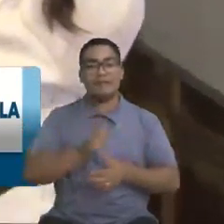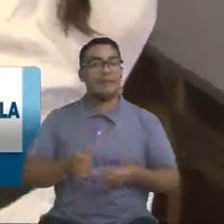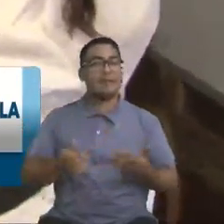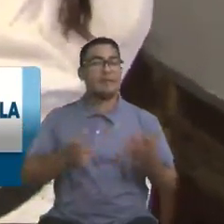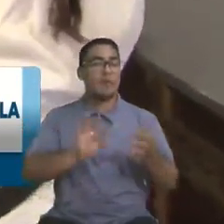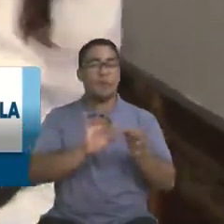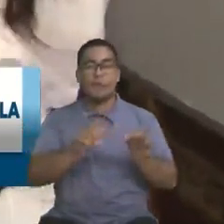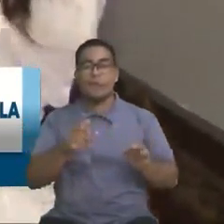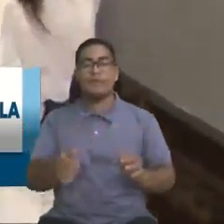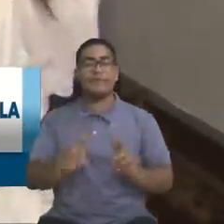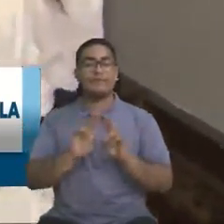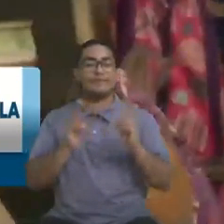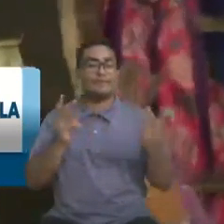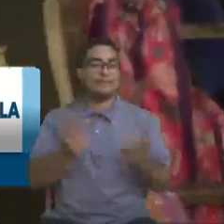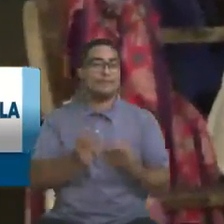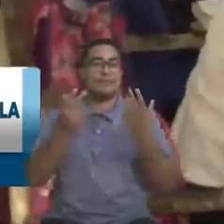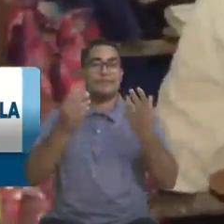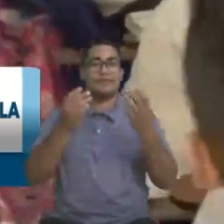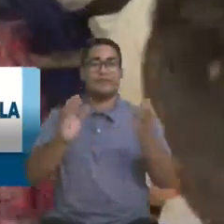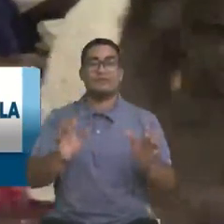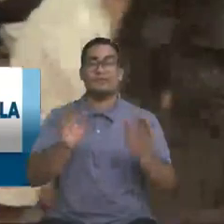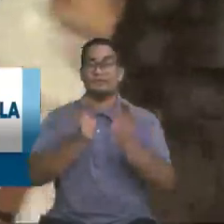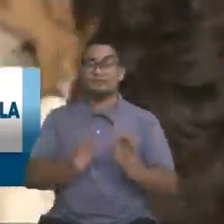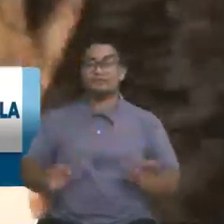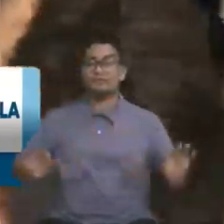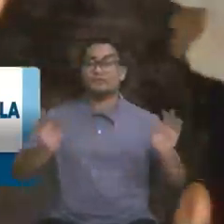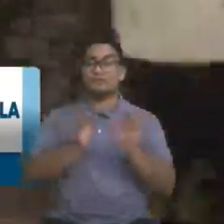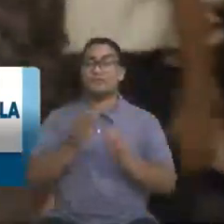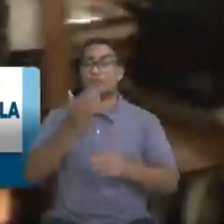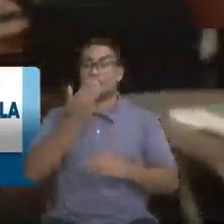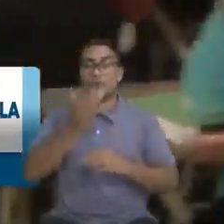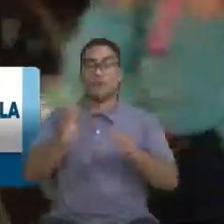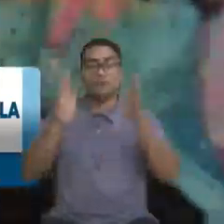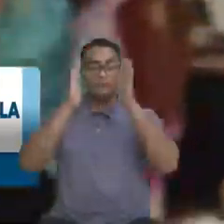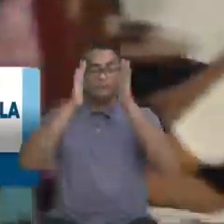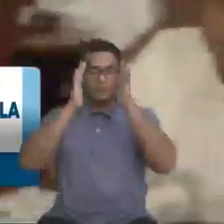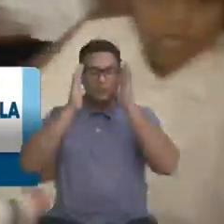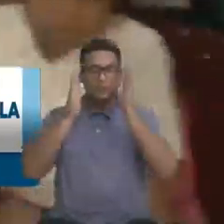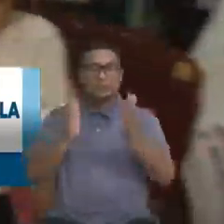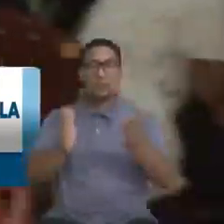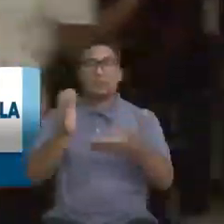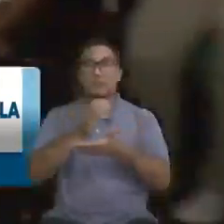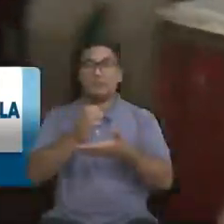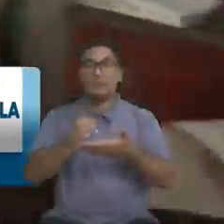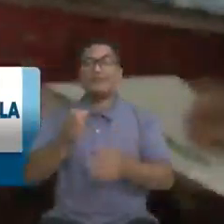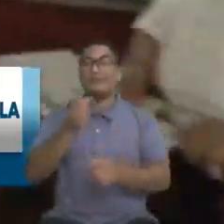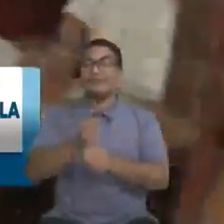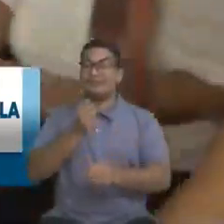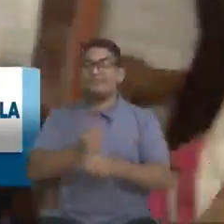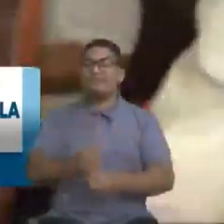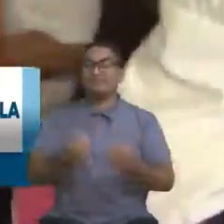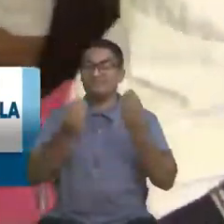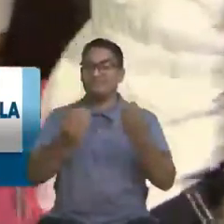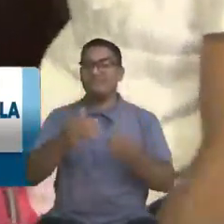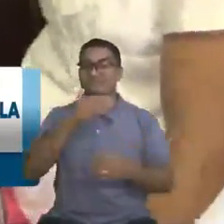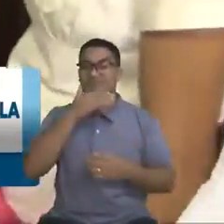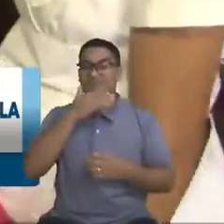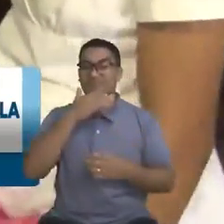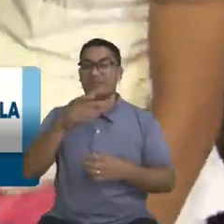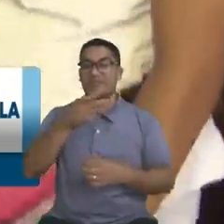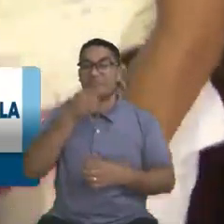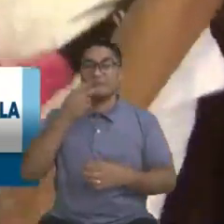colegios, ¿verdad? Siempre se está luchando para que no estén vendiendo chiverías, gaseosas, malos alimentos. Tratar de que